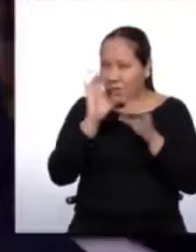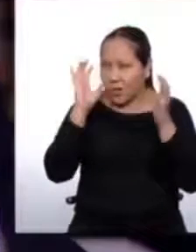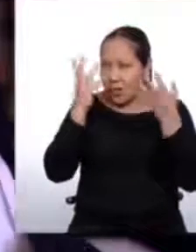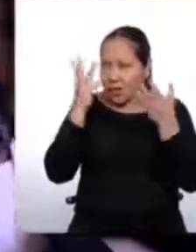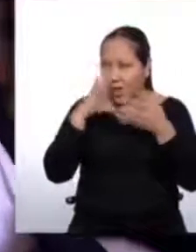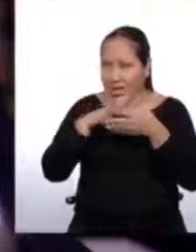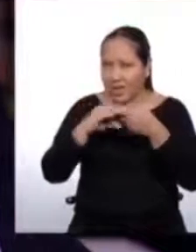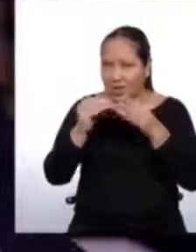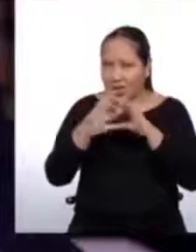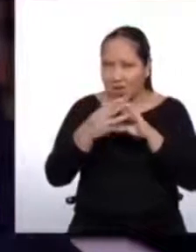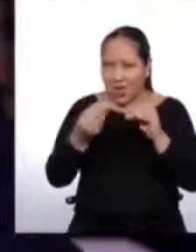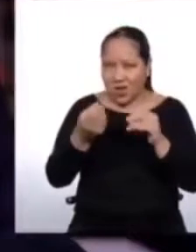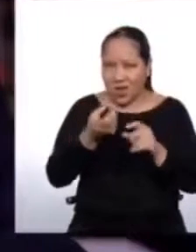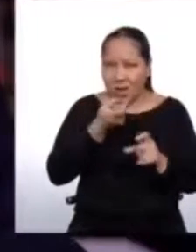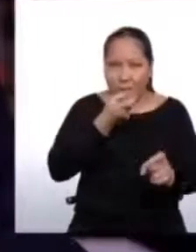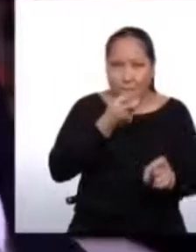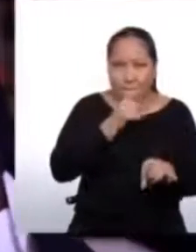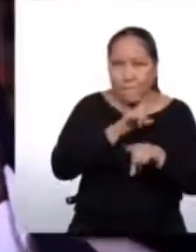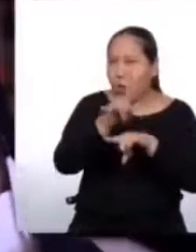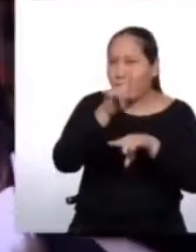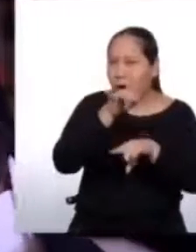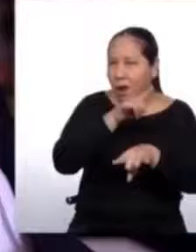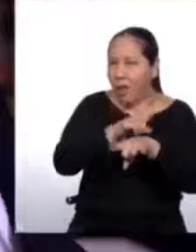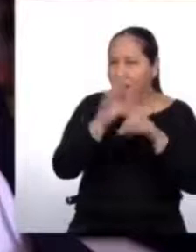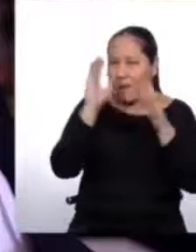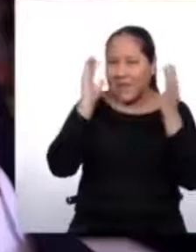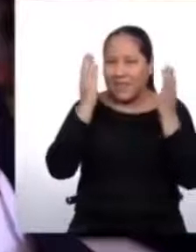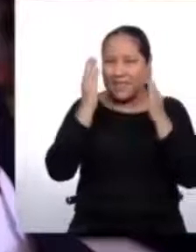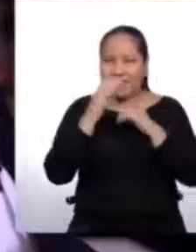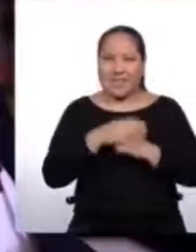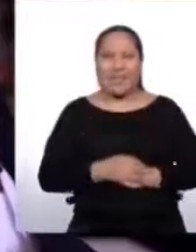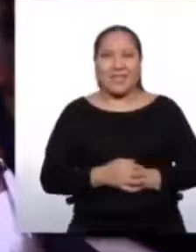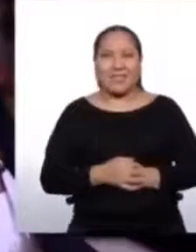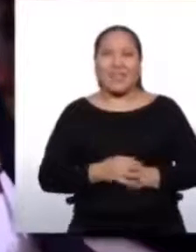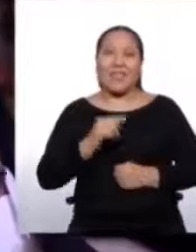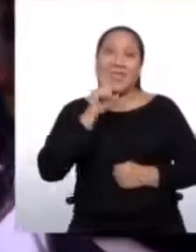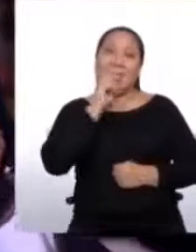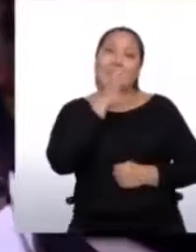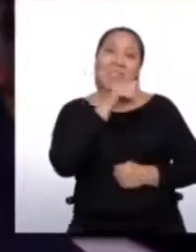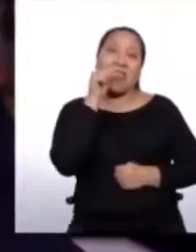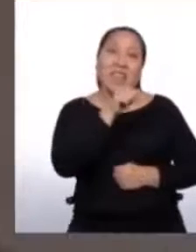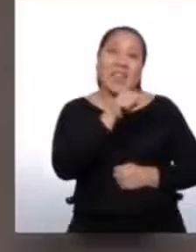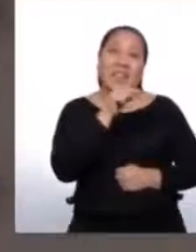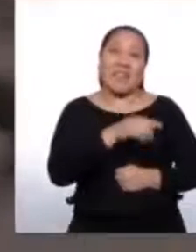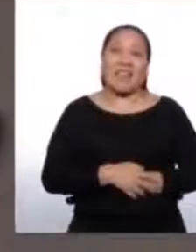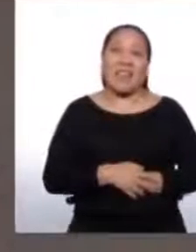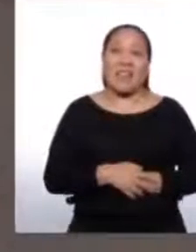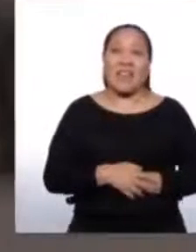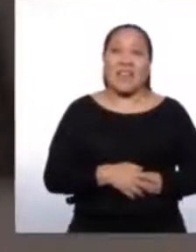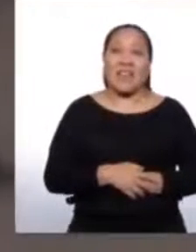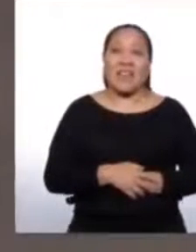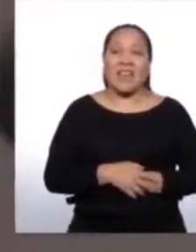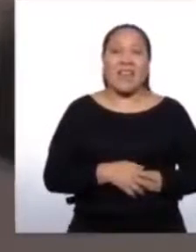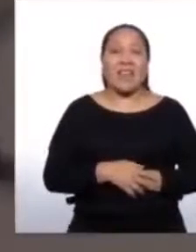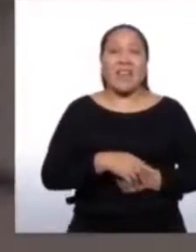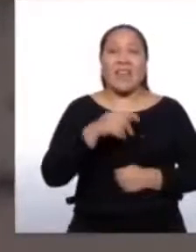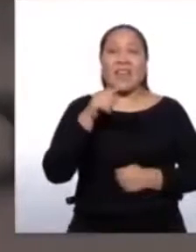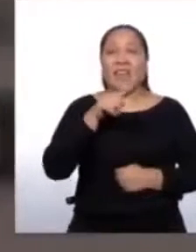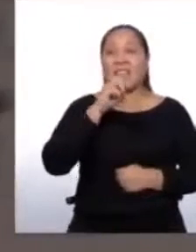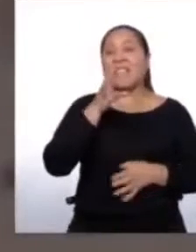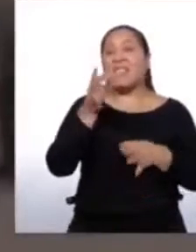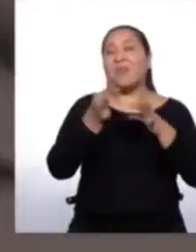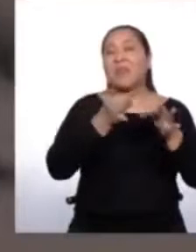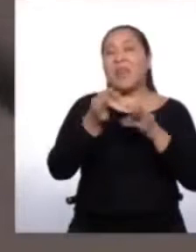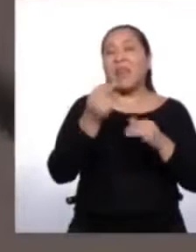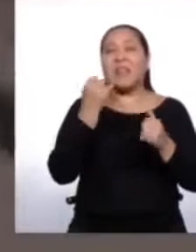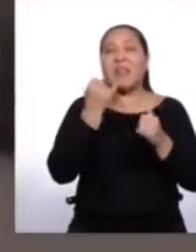caricatura, en forma de burla. Lo que ha dicho Ribeiro en ese cuento es que en realidad hemos terminado